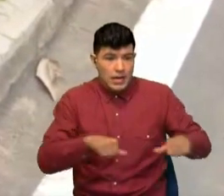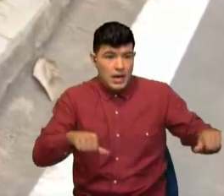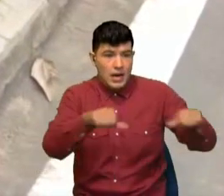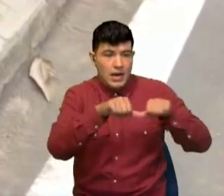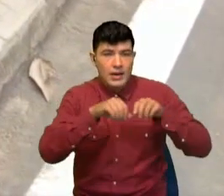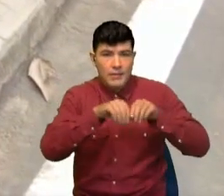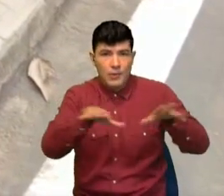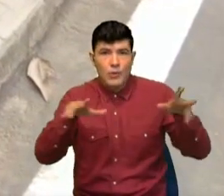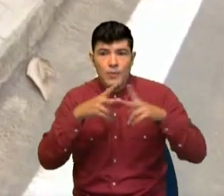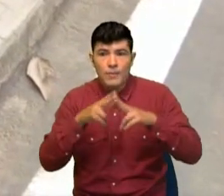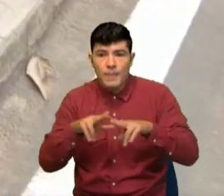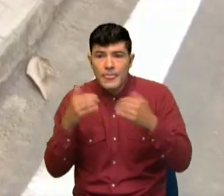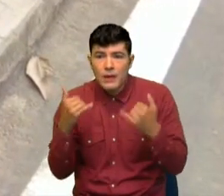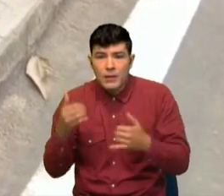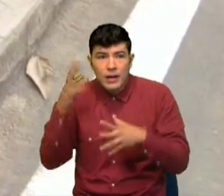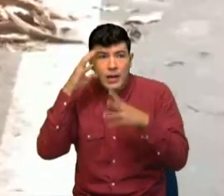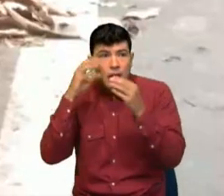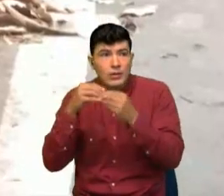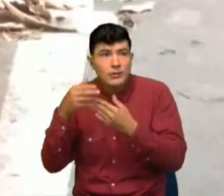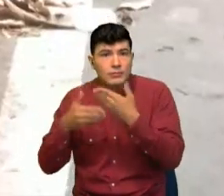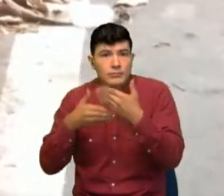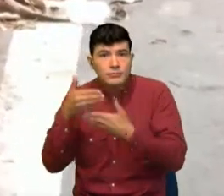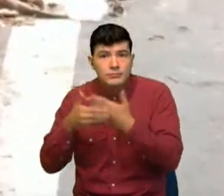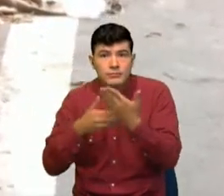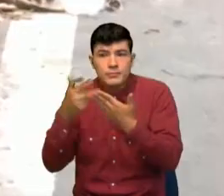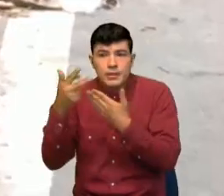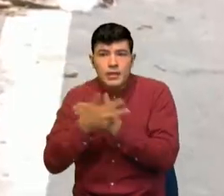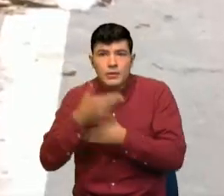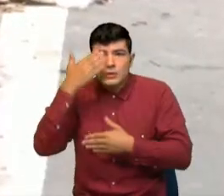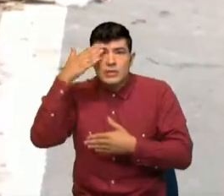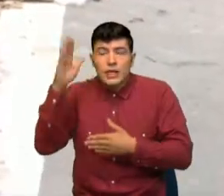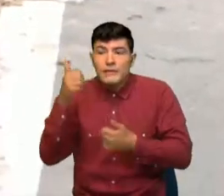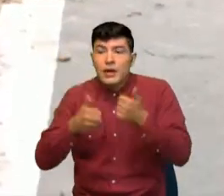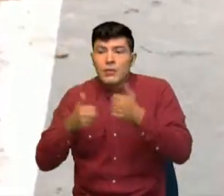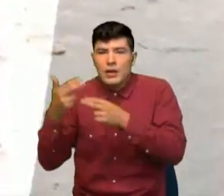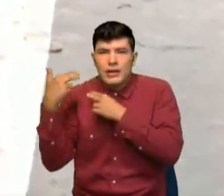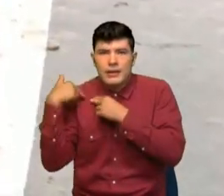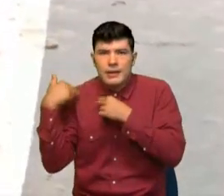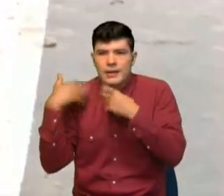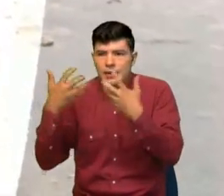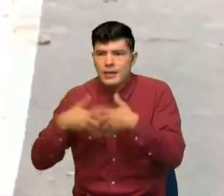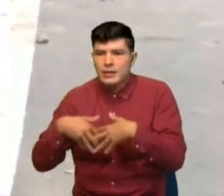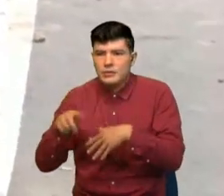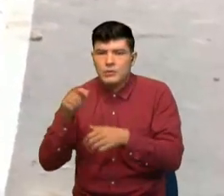apenas está en concertación y aún no se sabe a qué empresa le corresponde en cada área